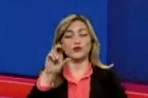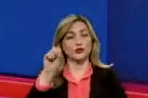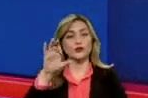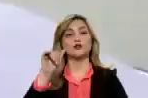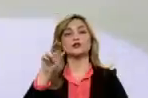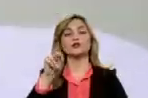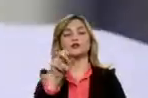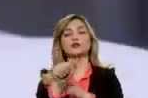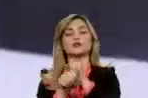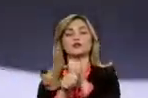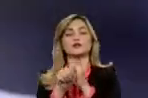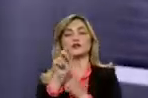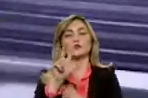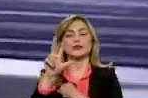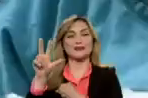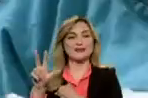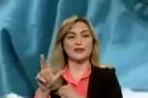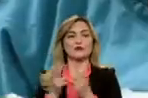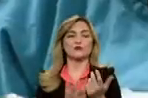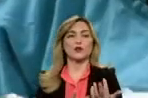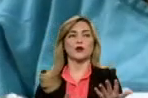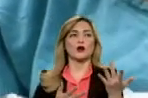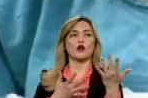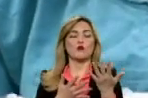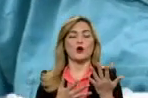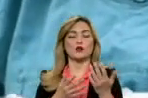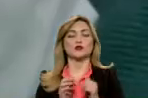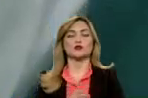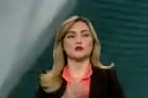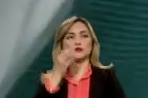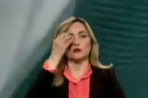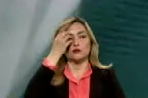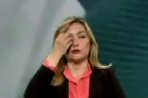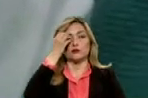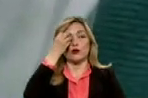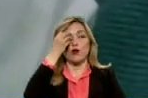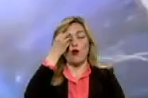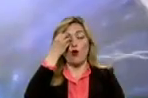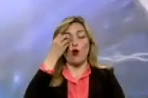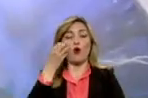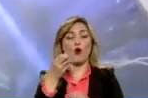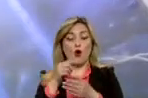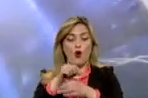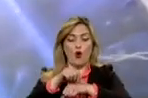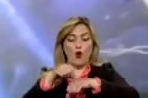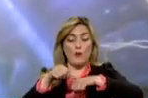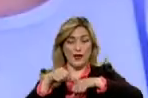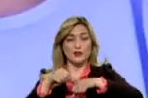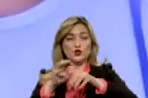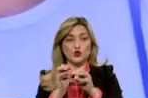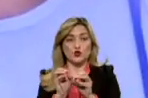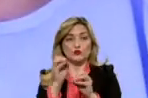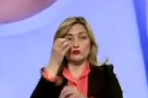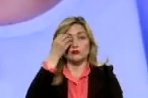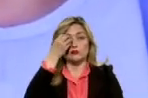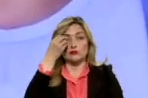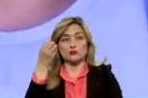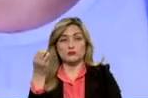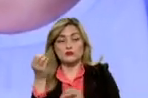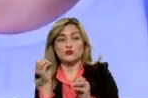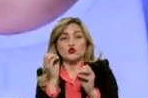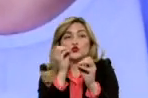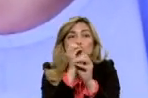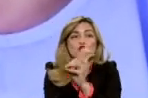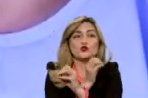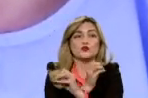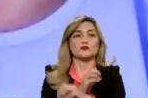años, es uno de los pacientes que esperó para someterse a la operación de su ojo en el Hospital Carlos Andrade Marín. Bueno, pues lo que uno se espera